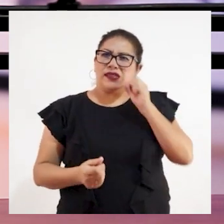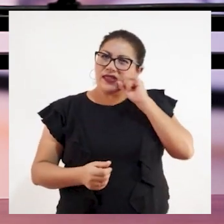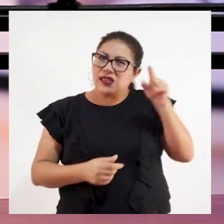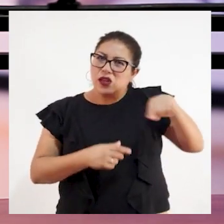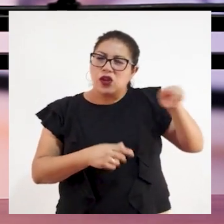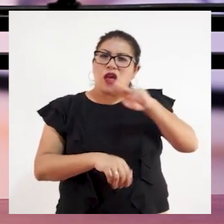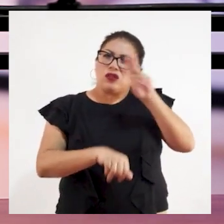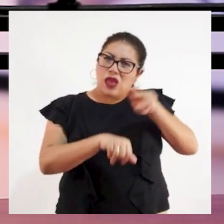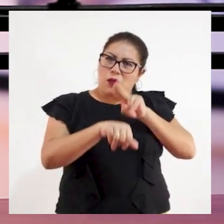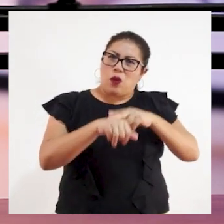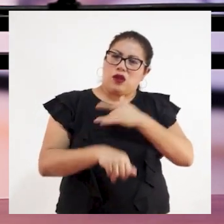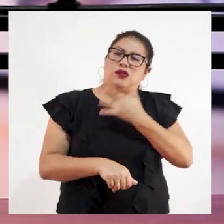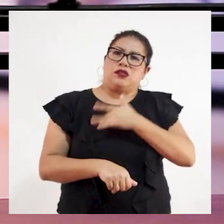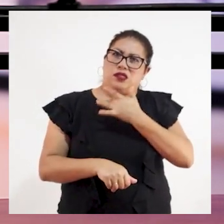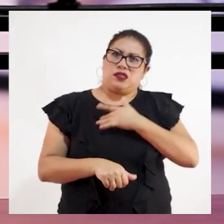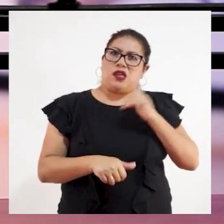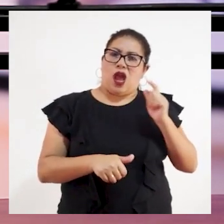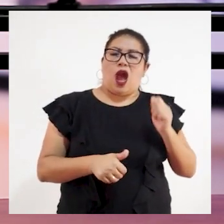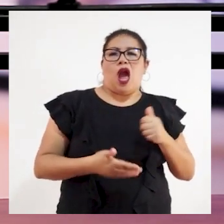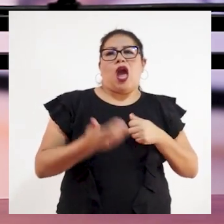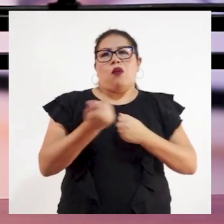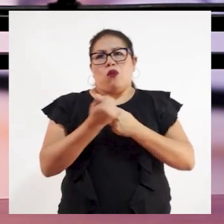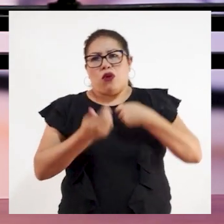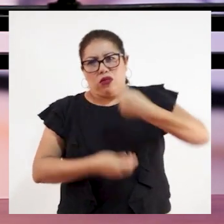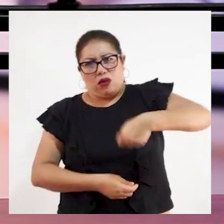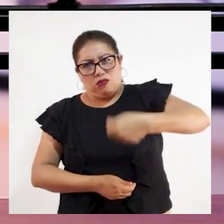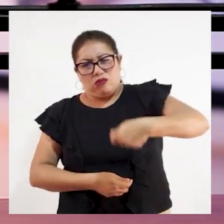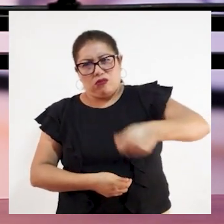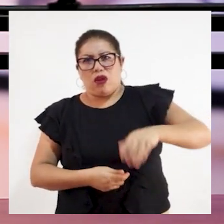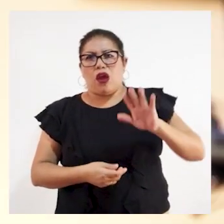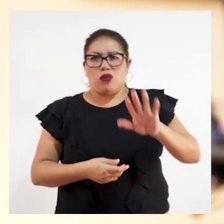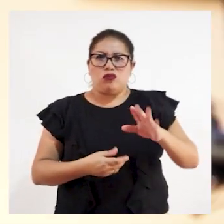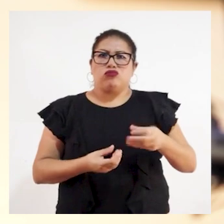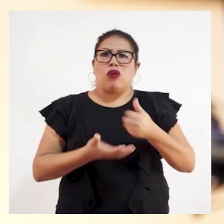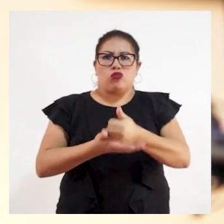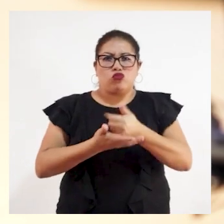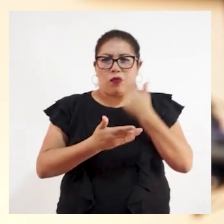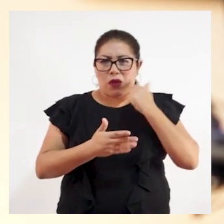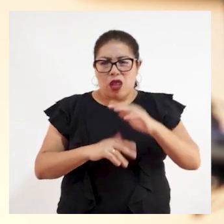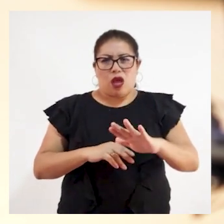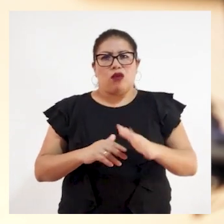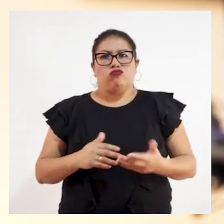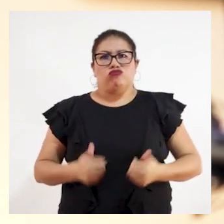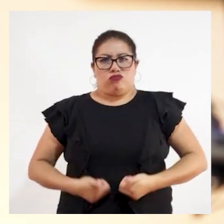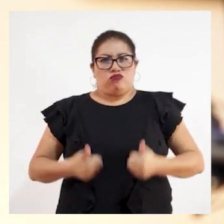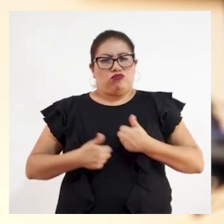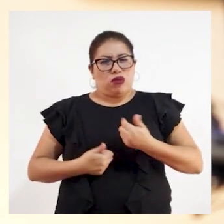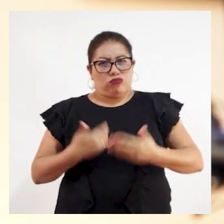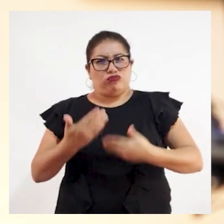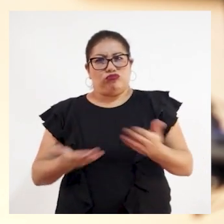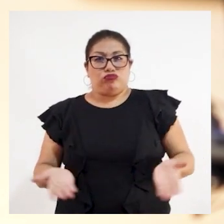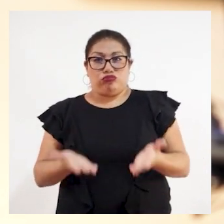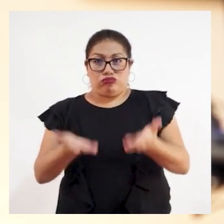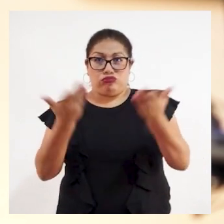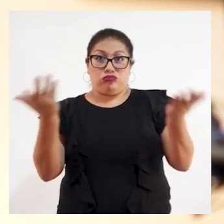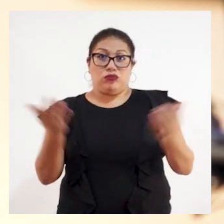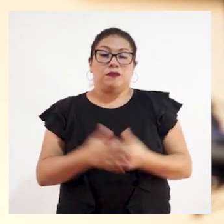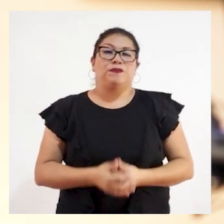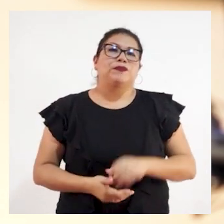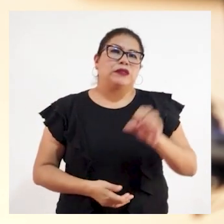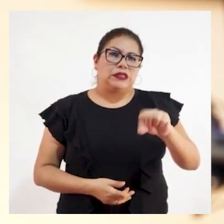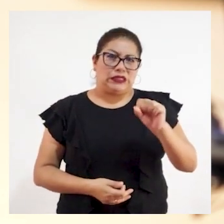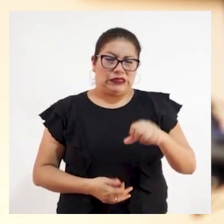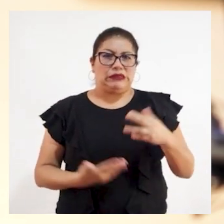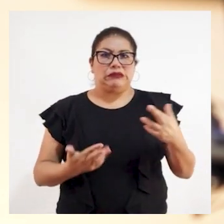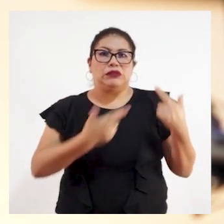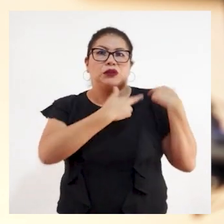los alimentos para que él tenga una calidad de vida, ¿verdad, doctora? Sí, como decíamos, es una obligación